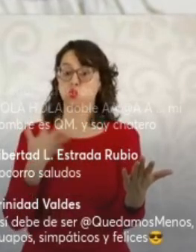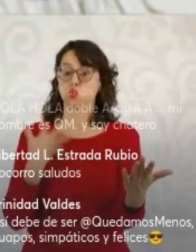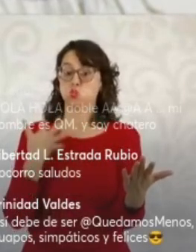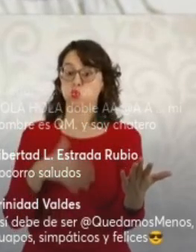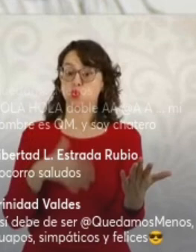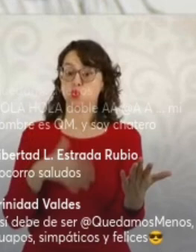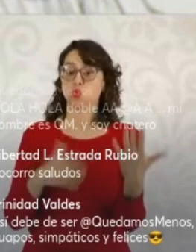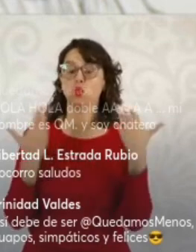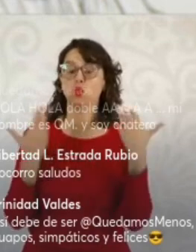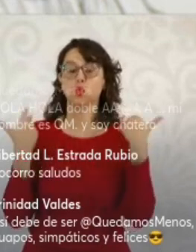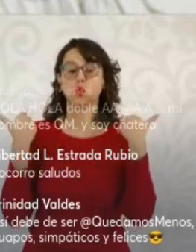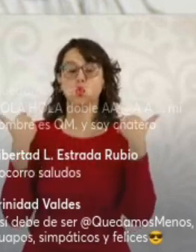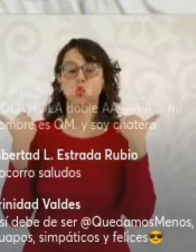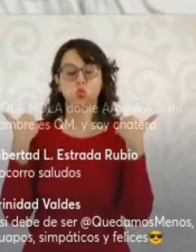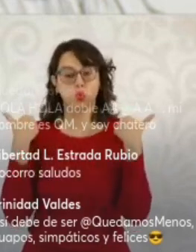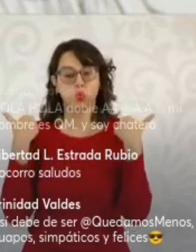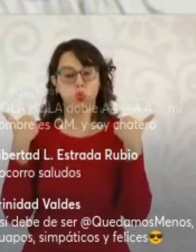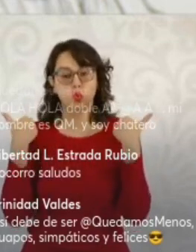tenido